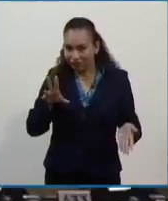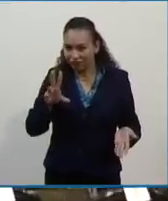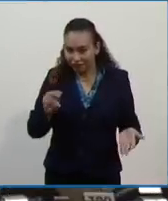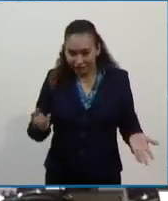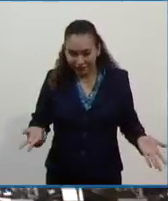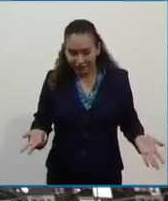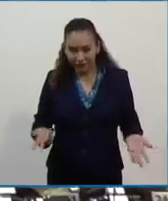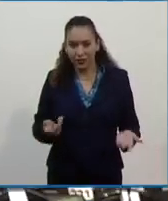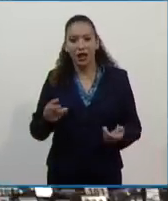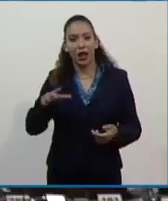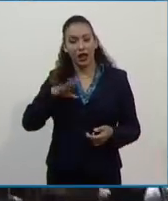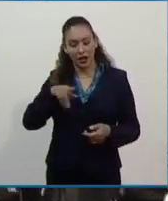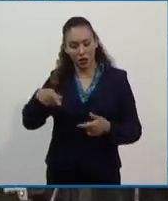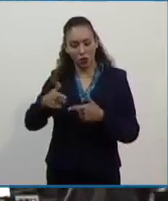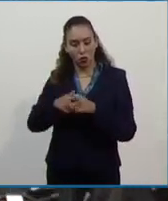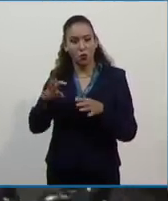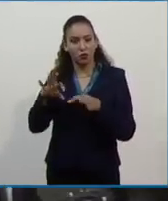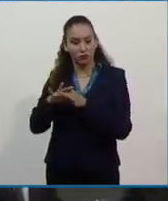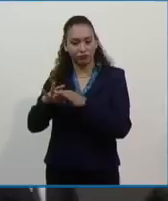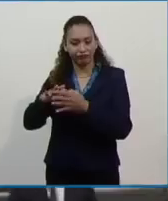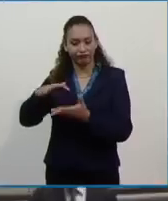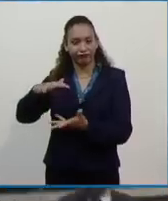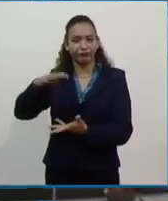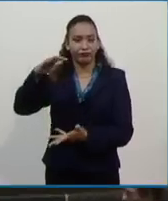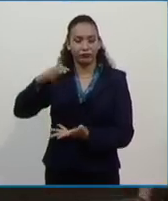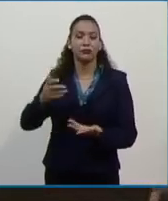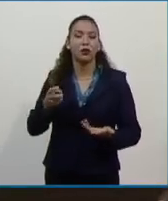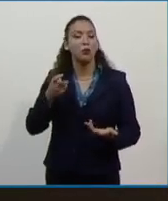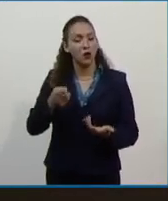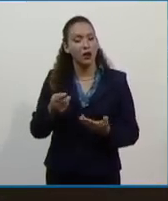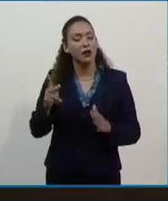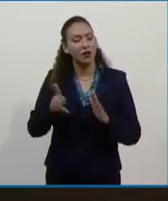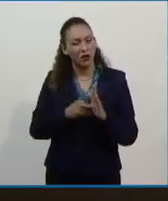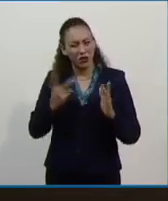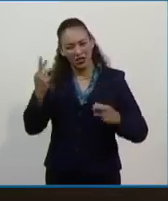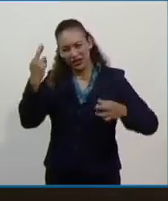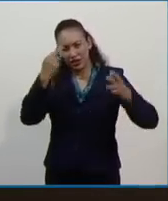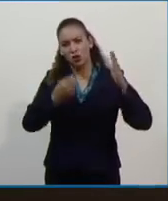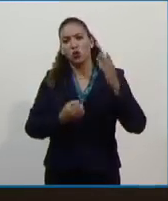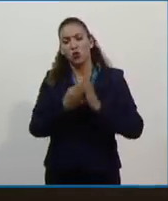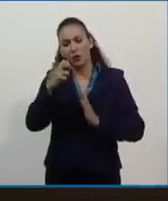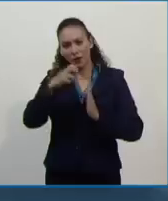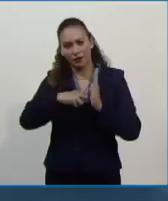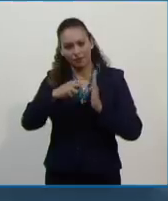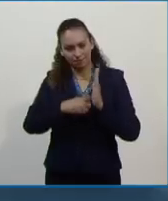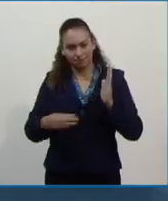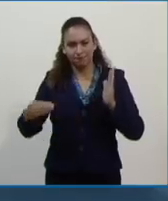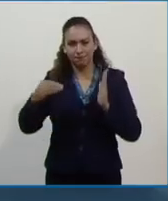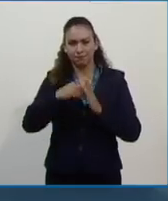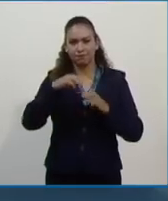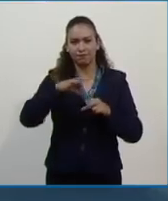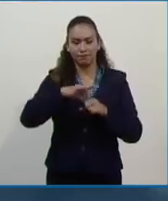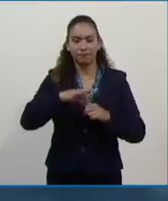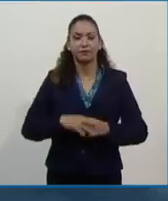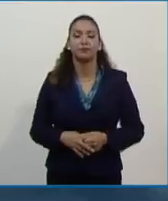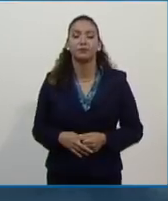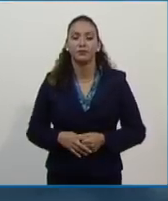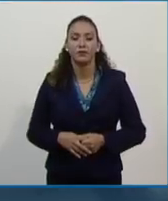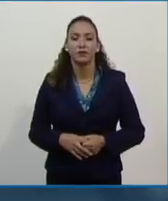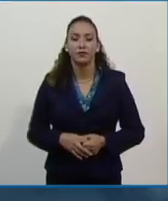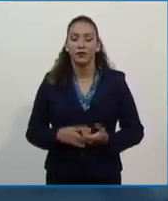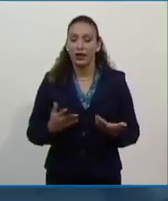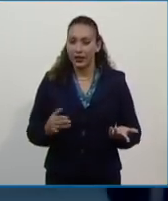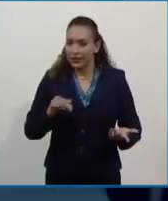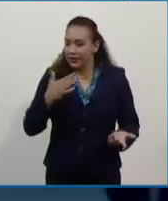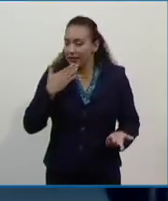mayoría, por lo que propusieron tenerlo en cuenta en el planteamiento de una nueva reforma electoral. Y transitemos a un sistema